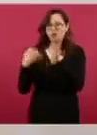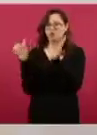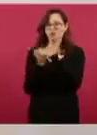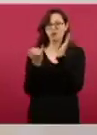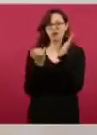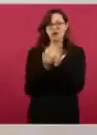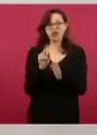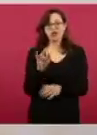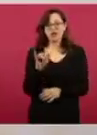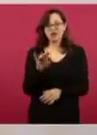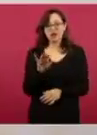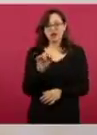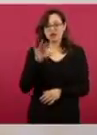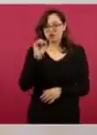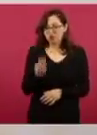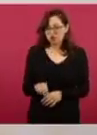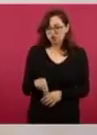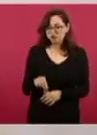Y como